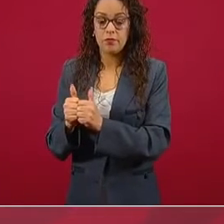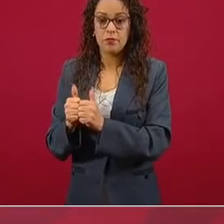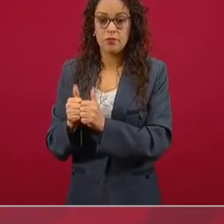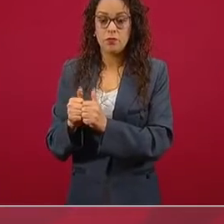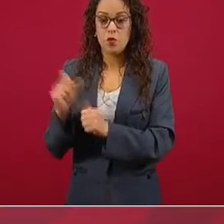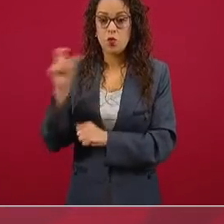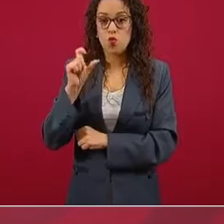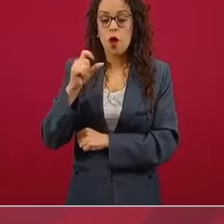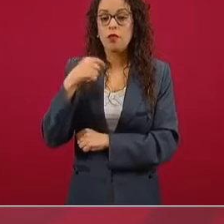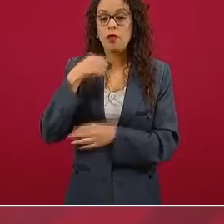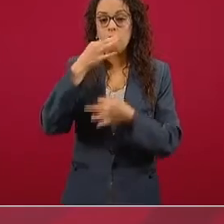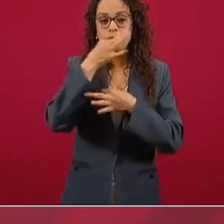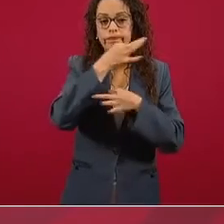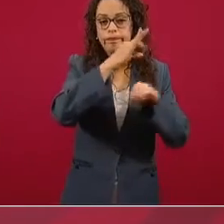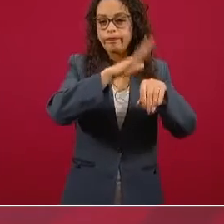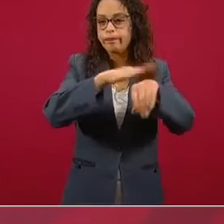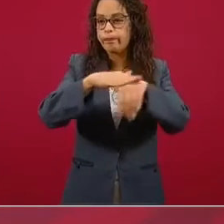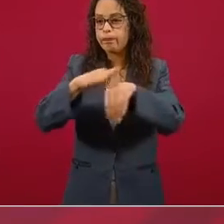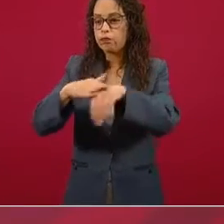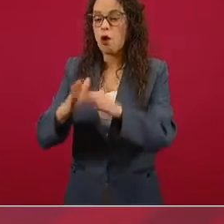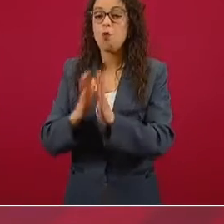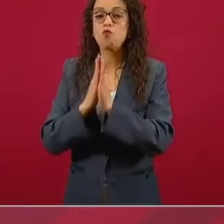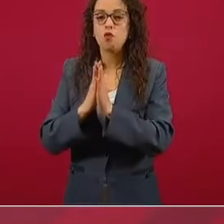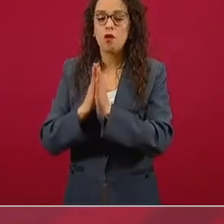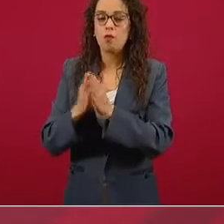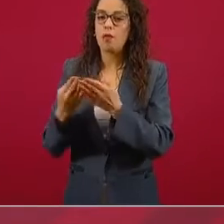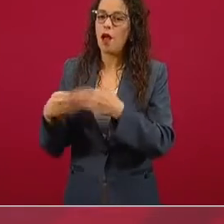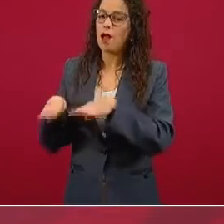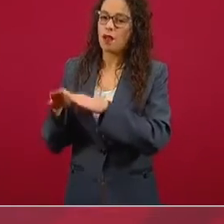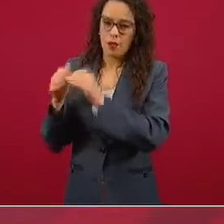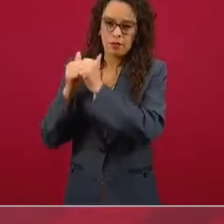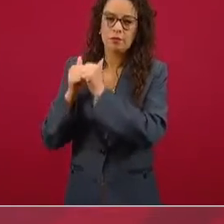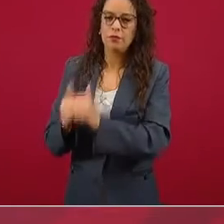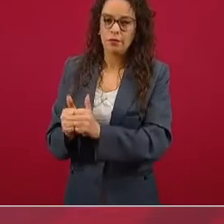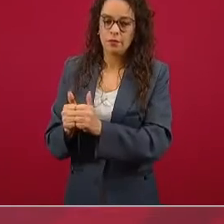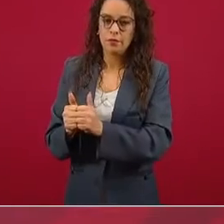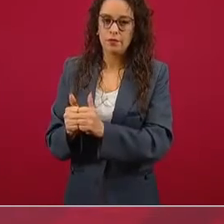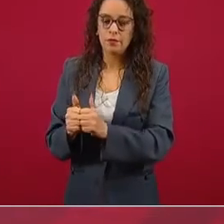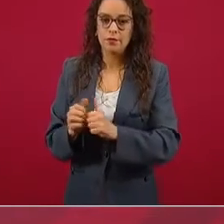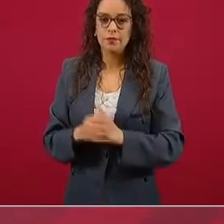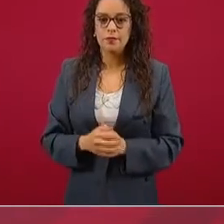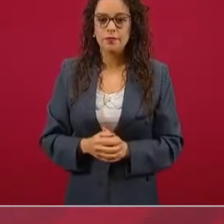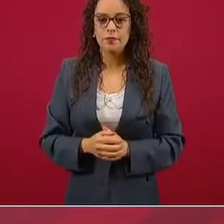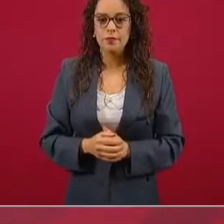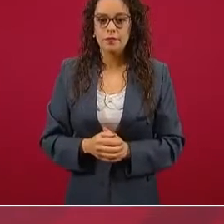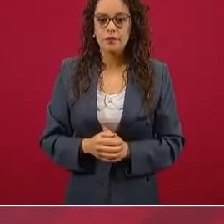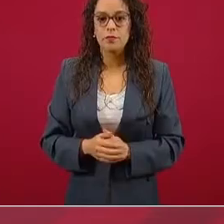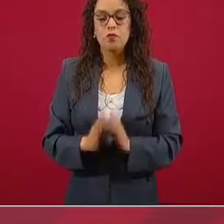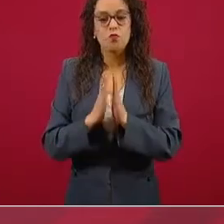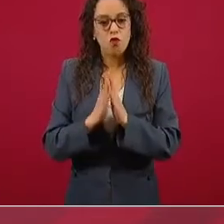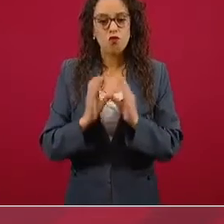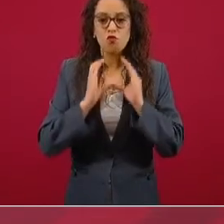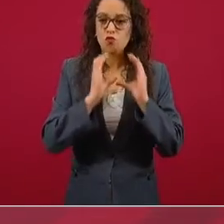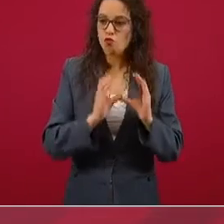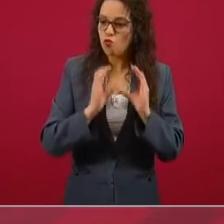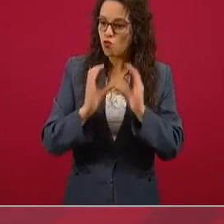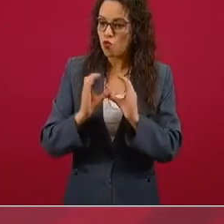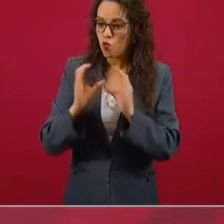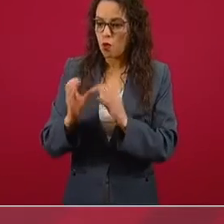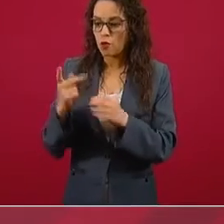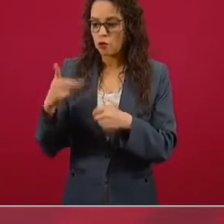los convocamos a estar en casa y que se cuidaran y que cuidaran